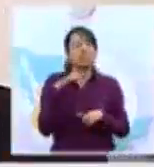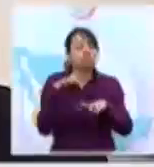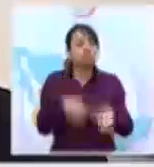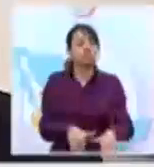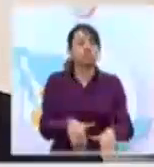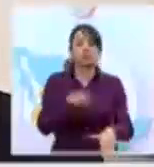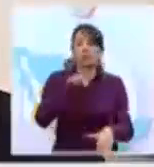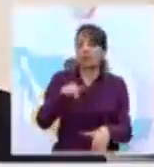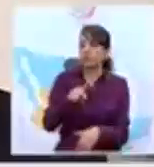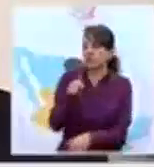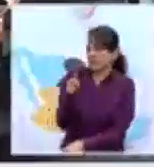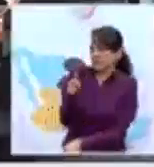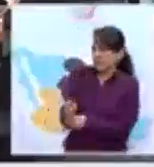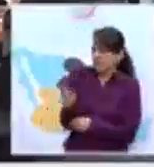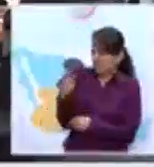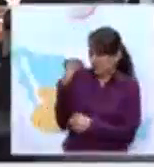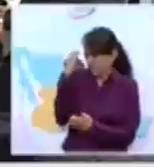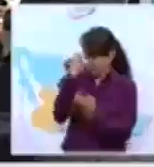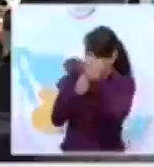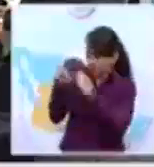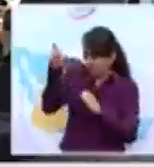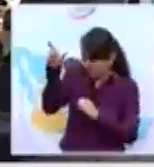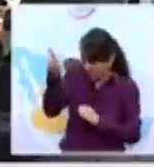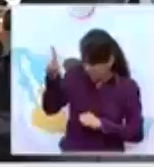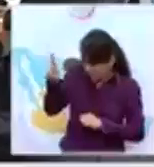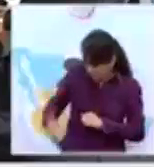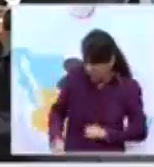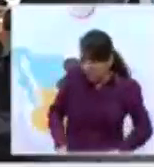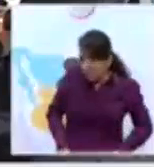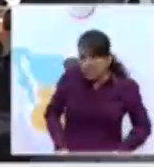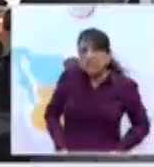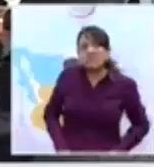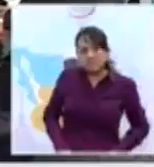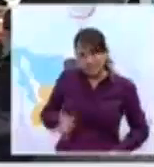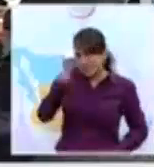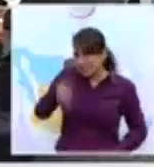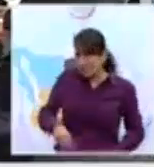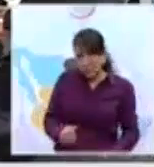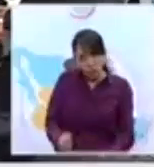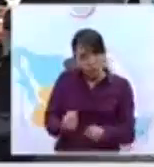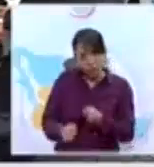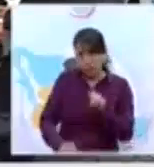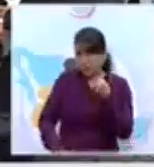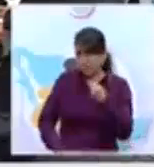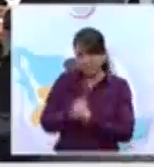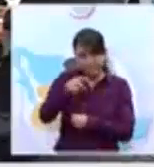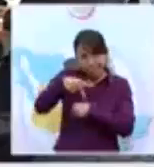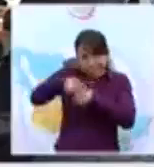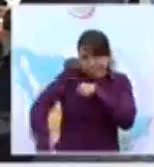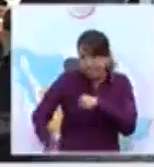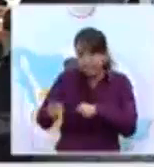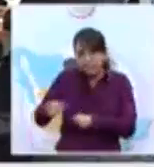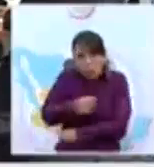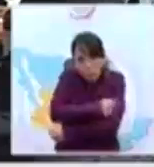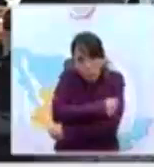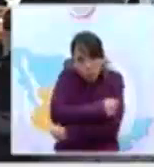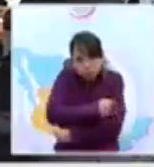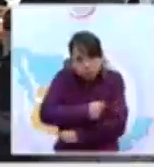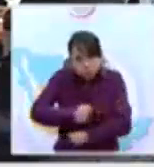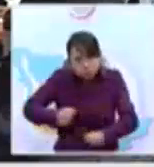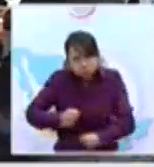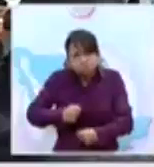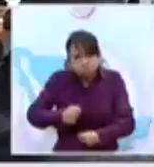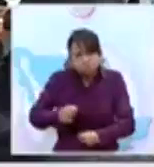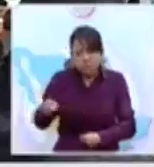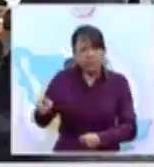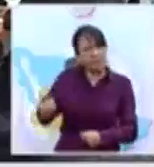en obesos, y que hemos encontrado ya daño metabólico en niños de 8 años con tallas